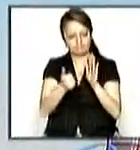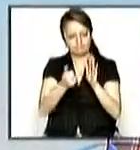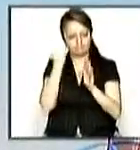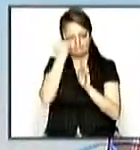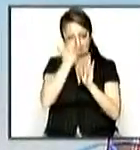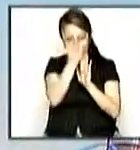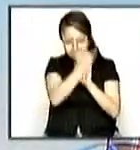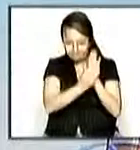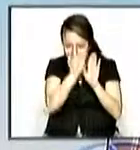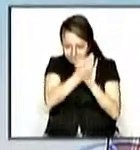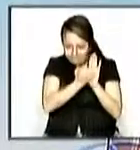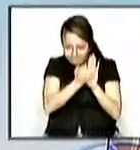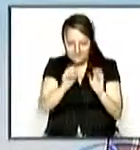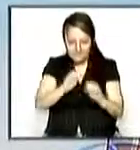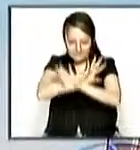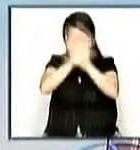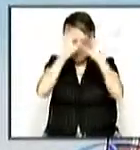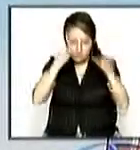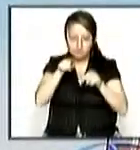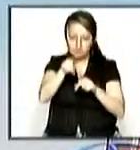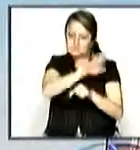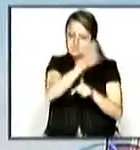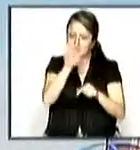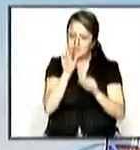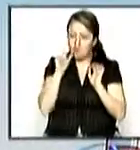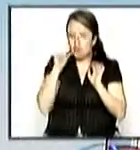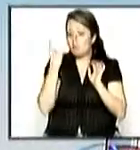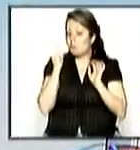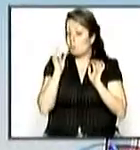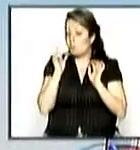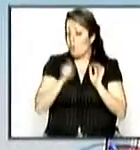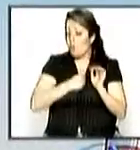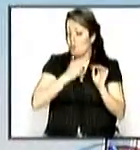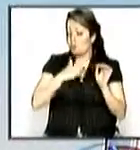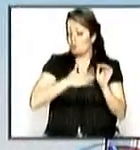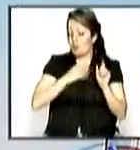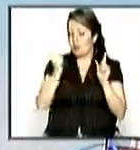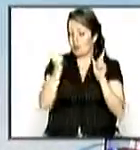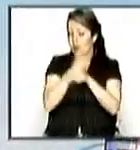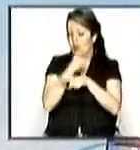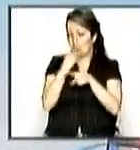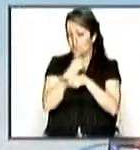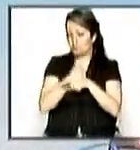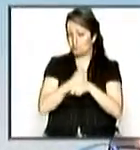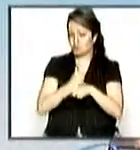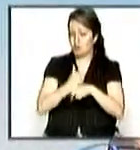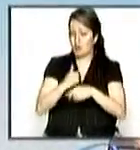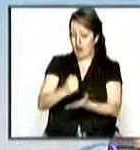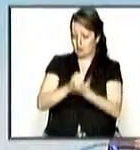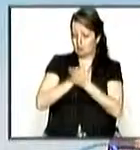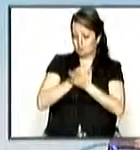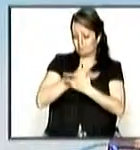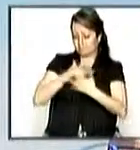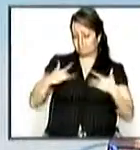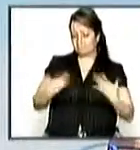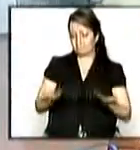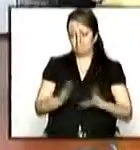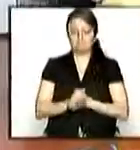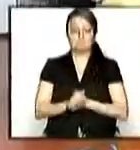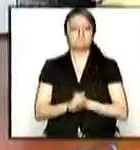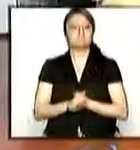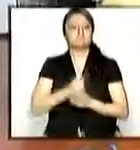ustedes se actualicen y se den la oportunidad de un cambio que les beneficie en la salud. Bueno, muy